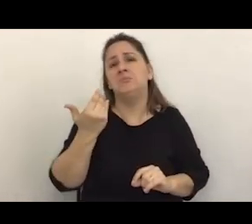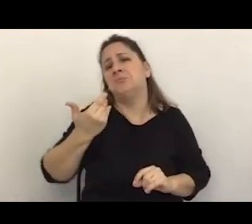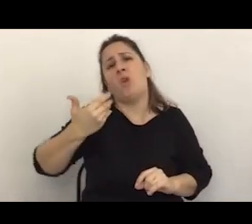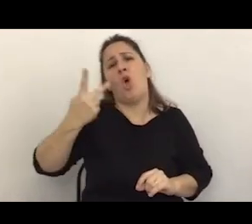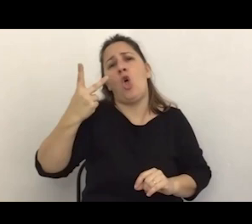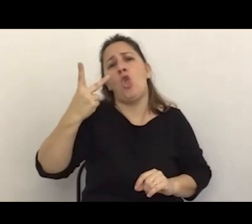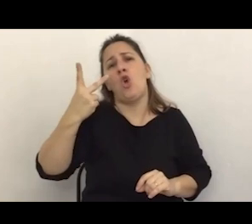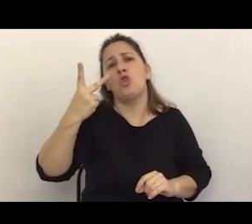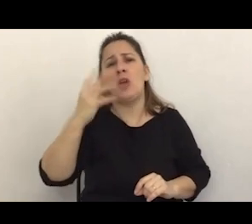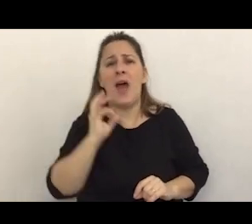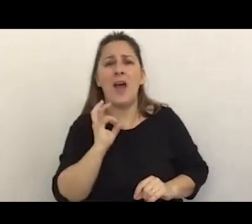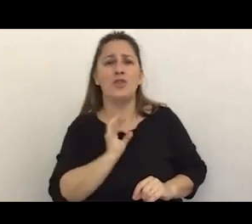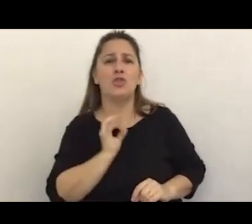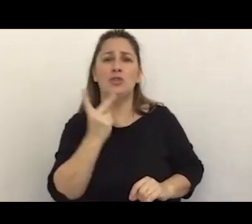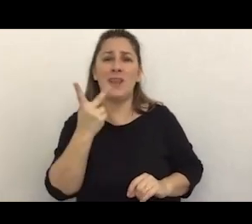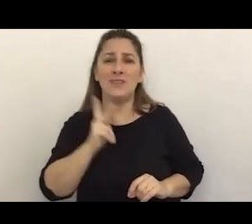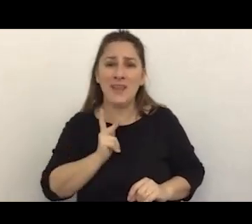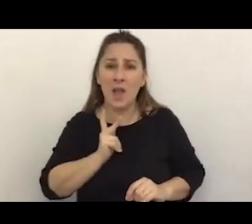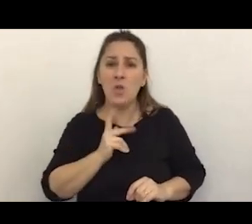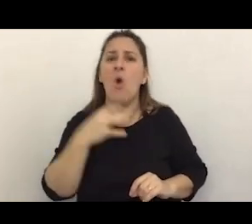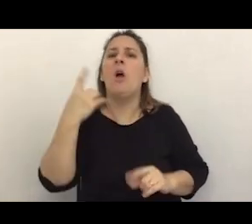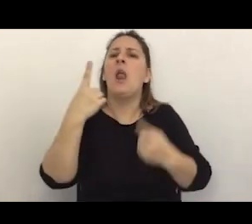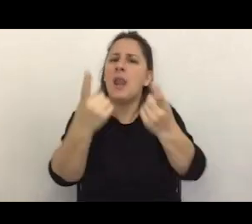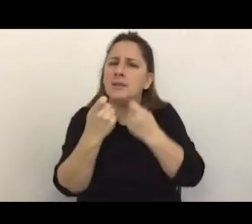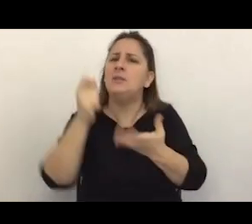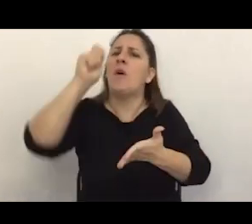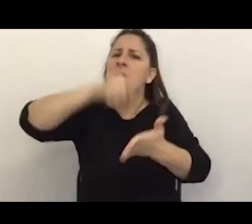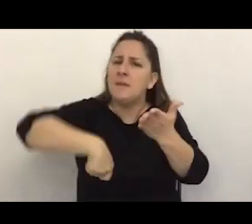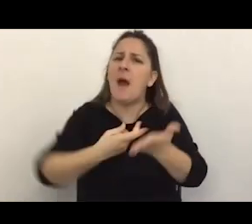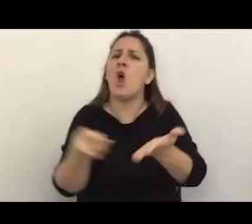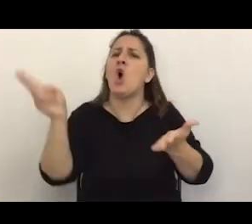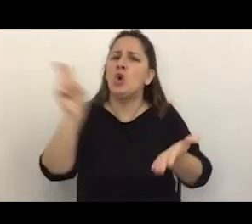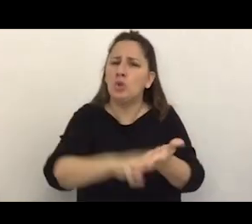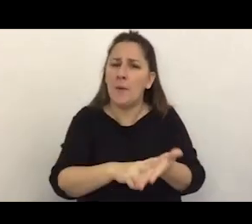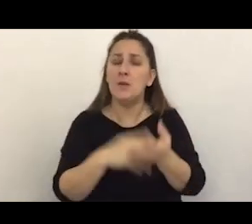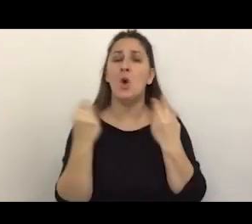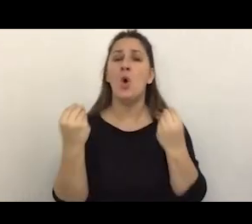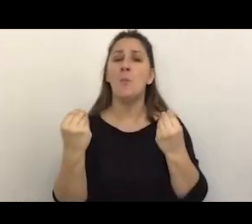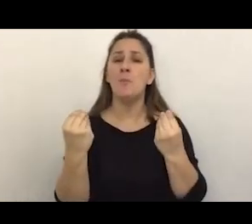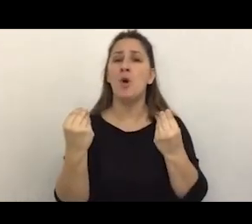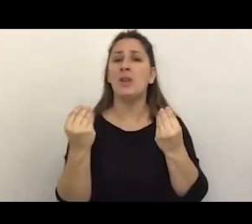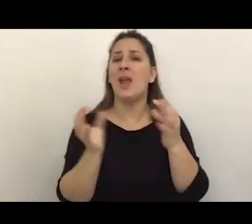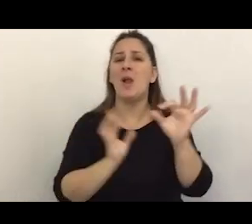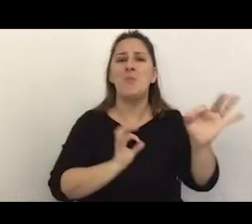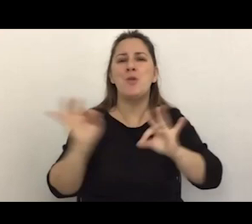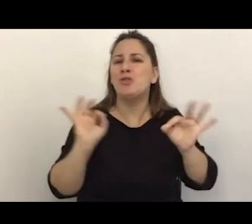3 años. ¿Por qué? Eventualmente porque el proyecto de vida cambió.